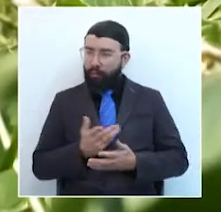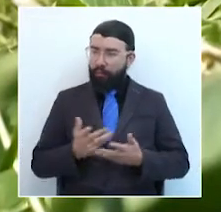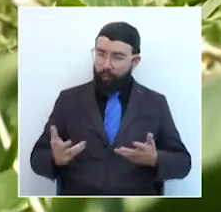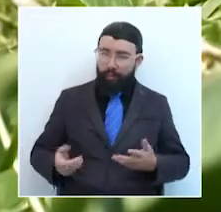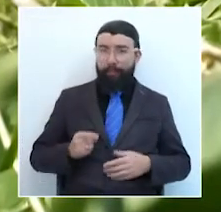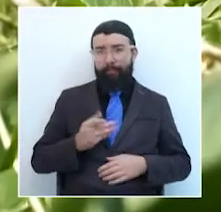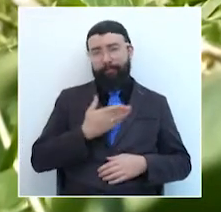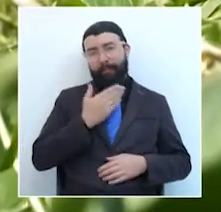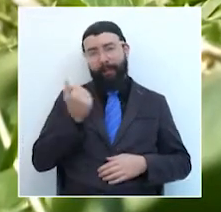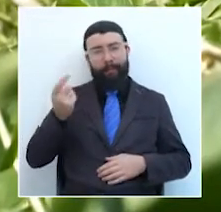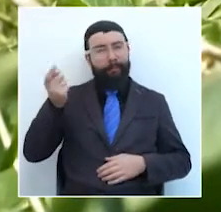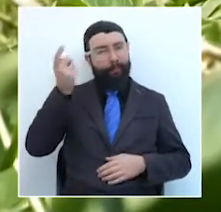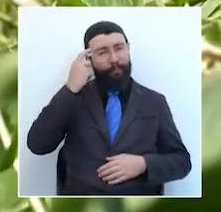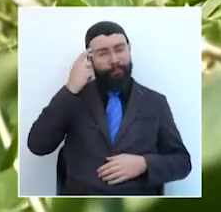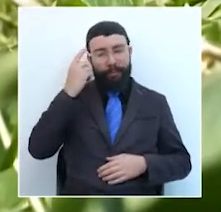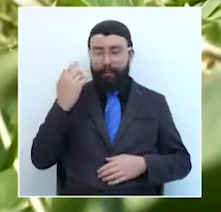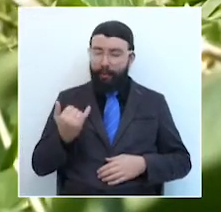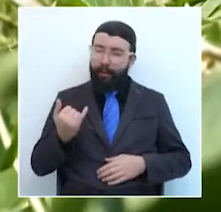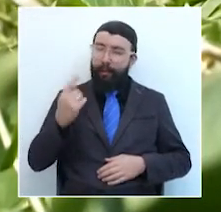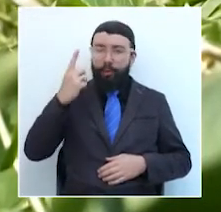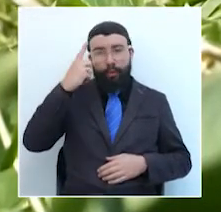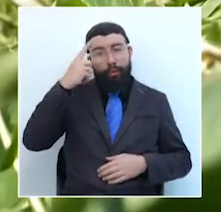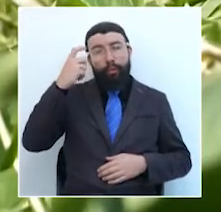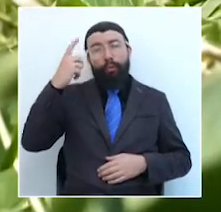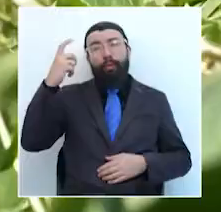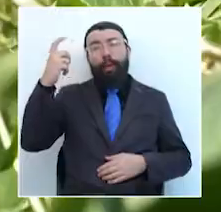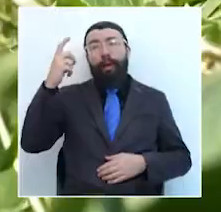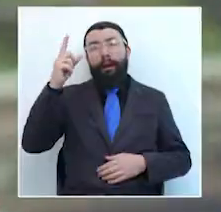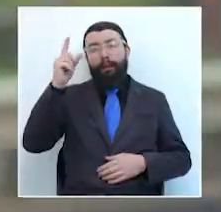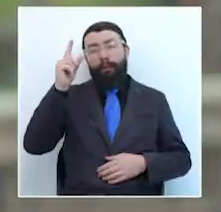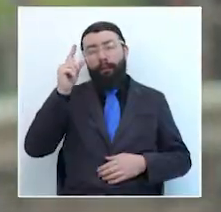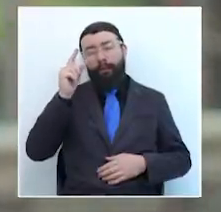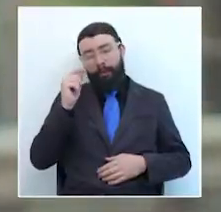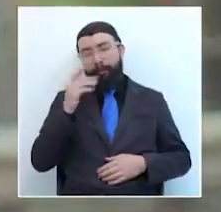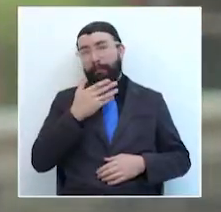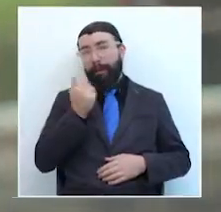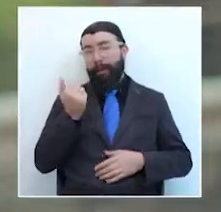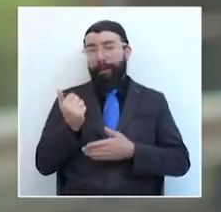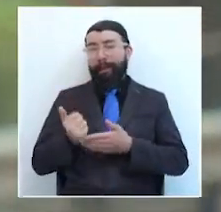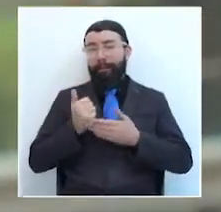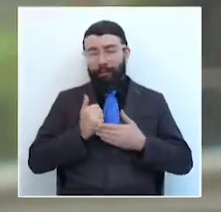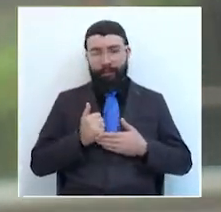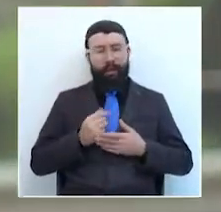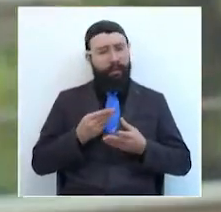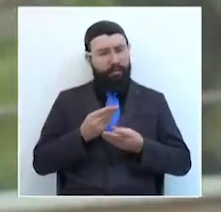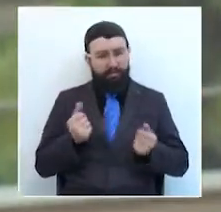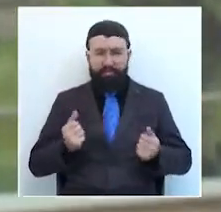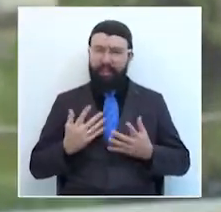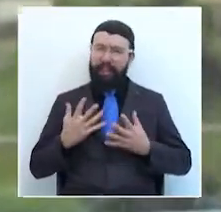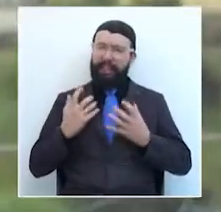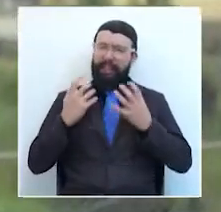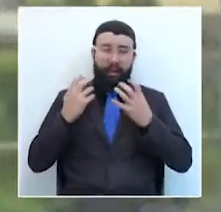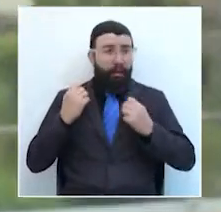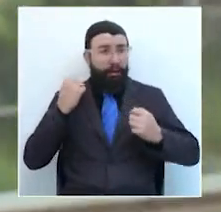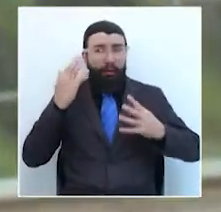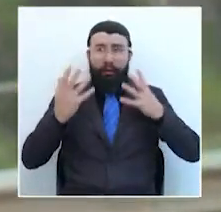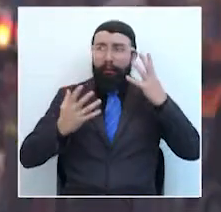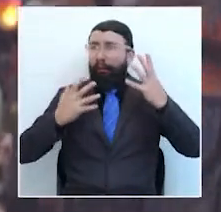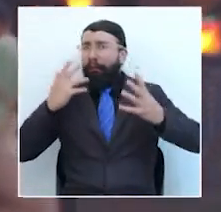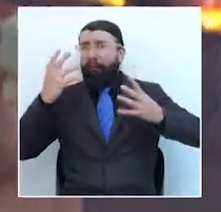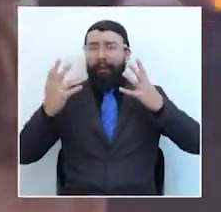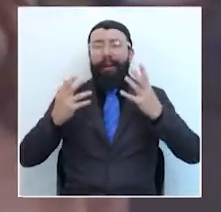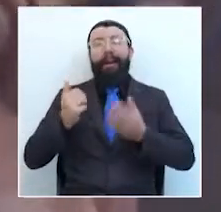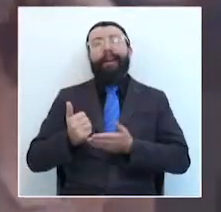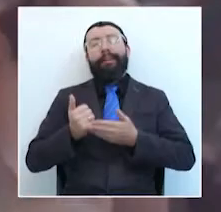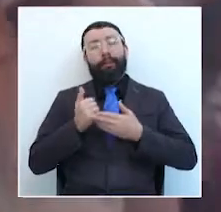estado favorable para incitar el sueño y mejorar la calidad de fulminar el estrés y la ansiedad este es quizás el